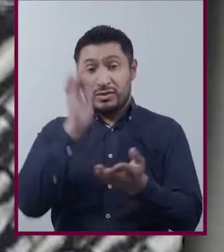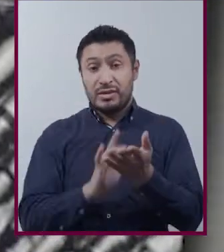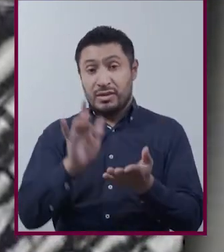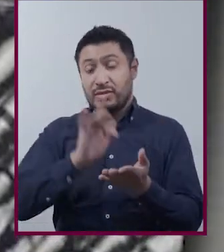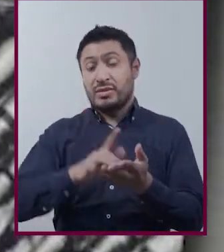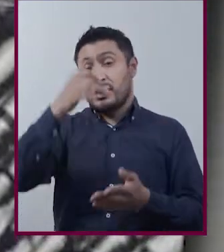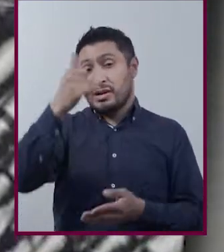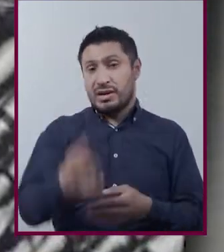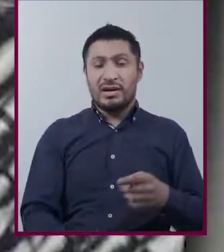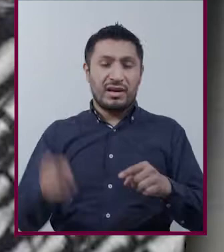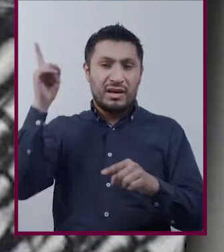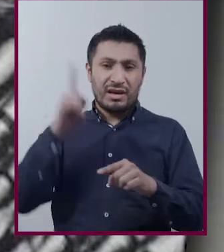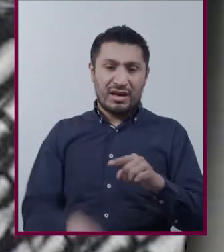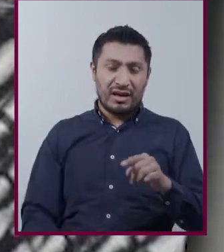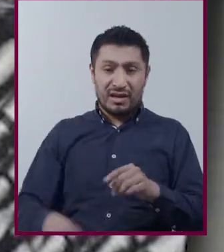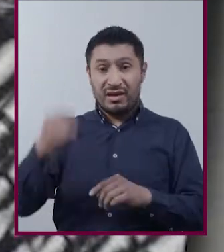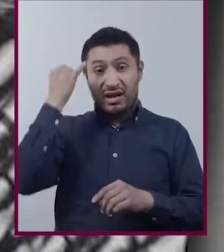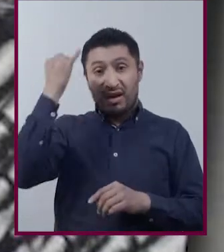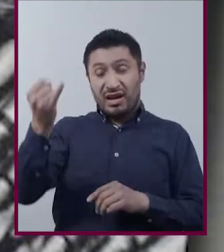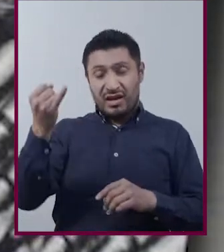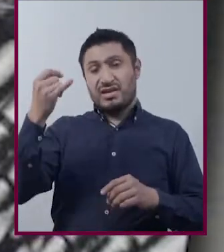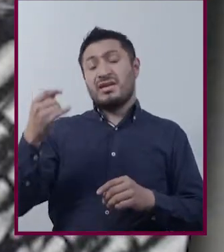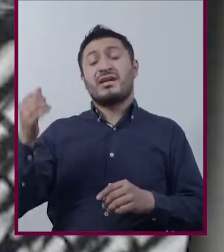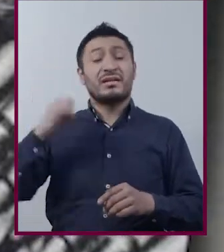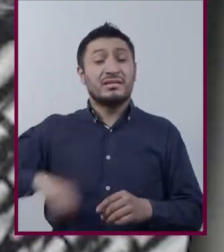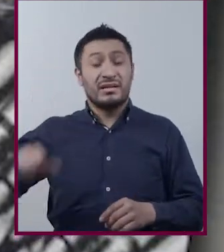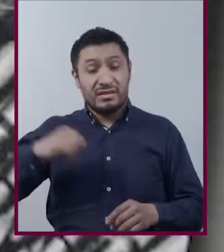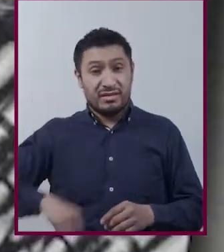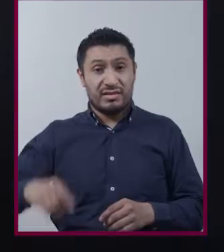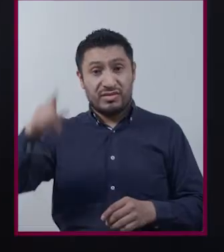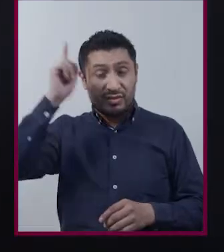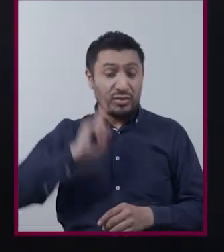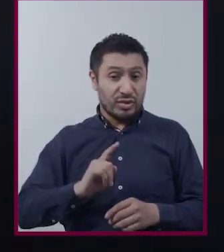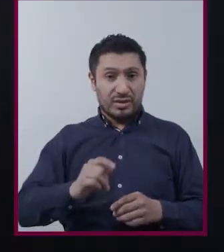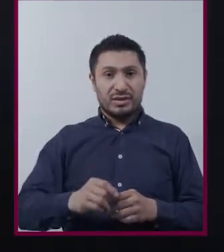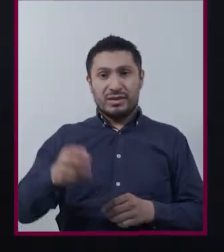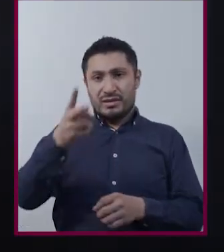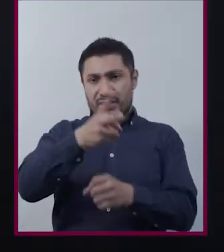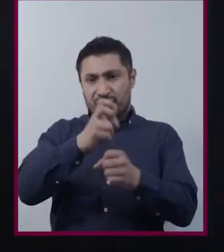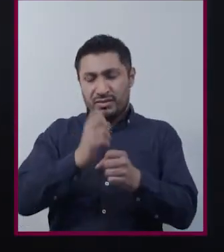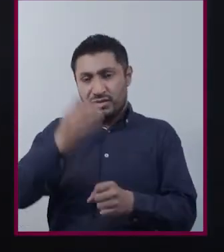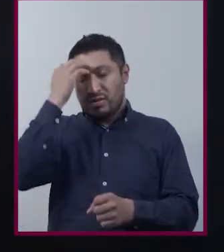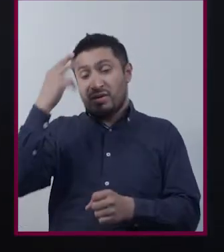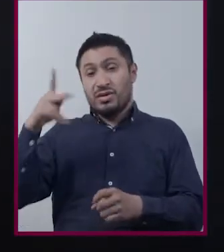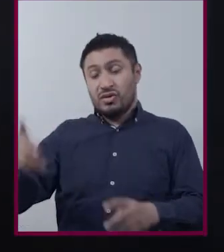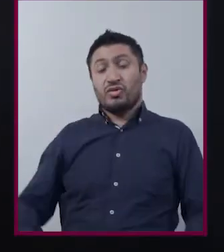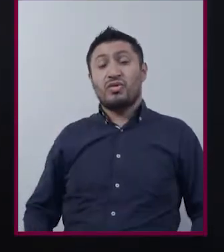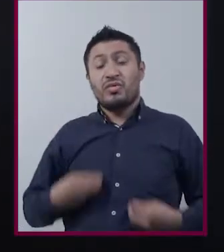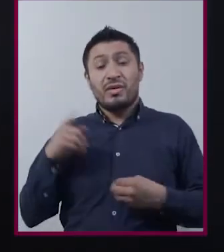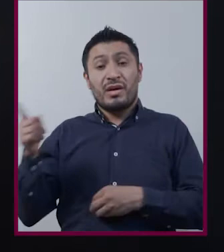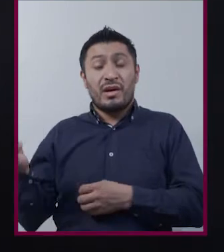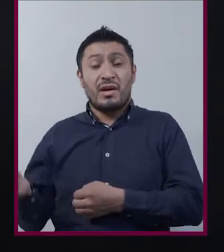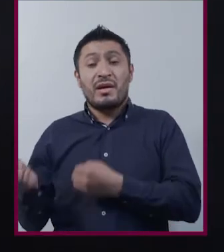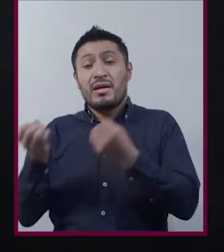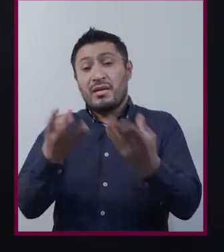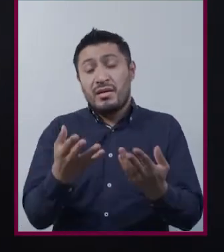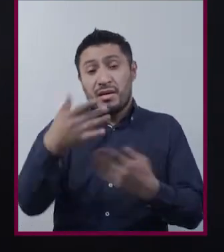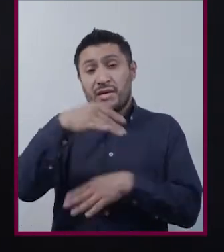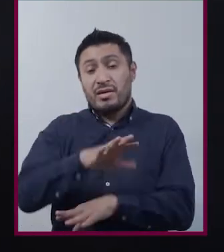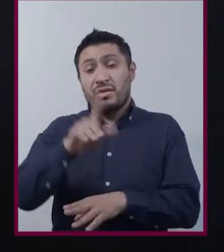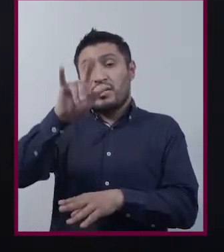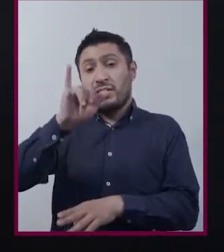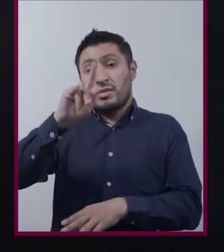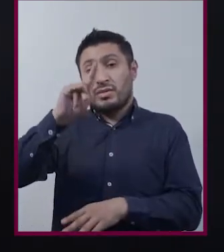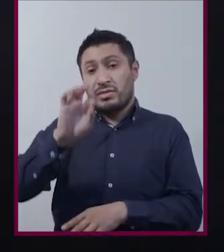porque rompió con los cánones narrativos de la época. Te invito a conocer la vida de esta mujer y cuál fue su aportación en el campo de la